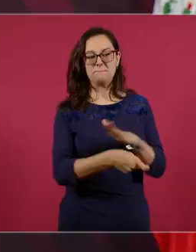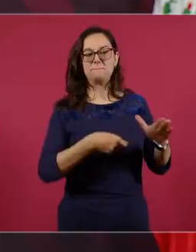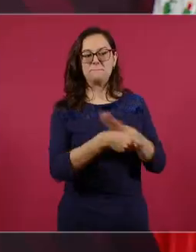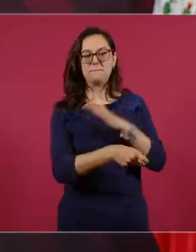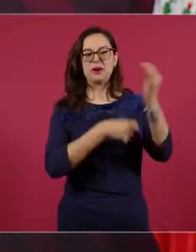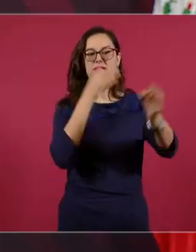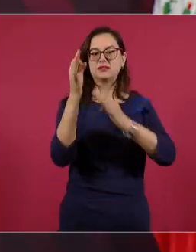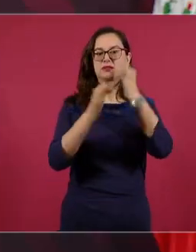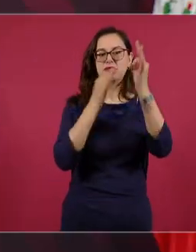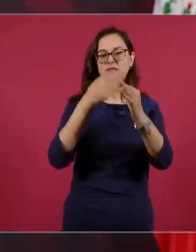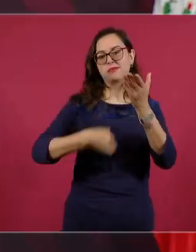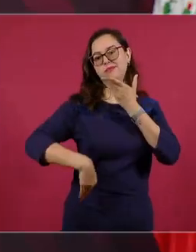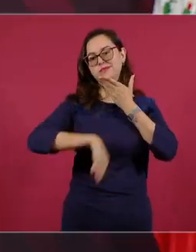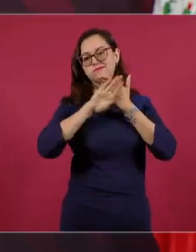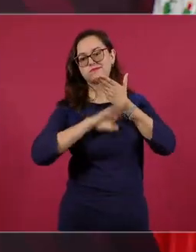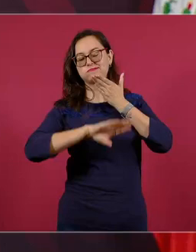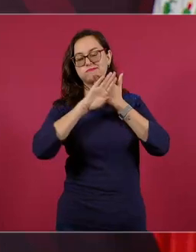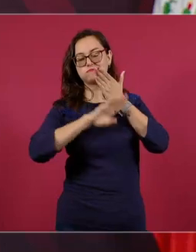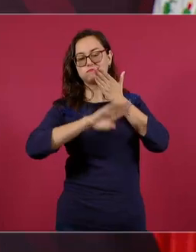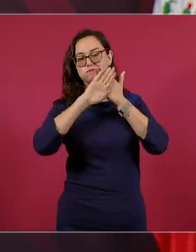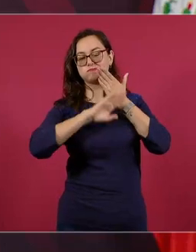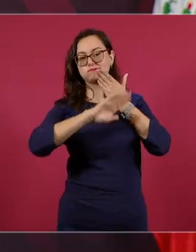televisoras,